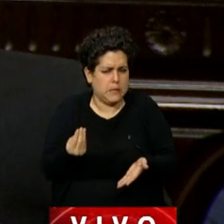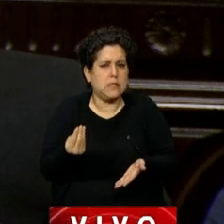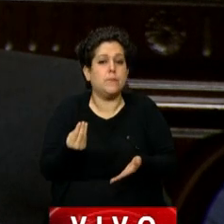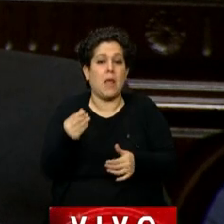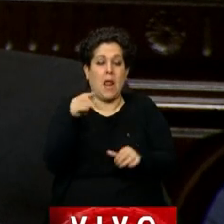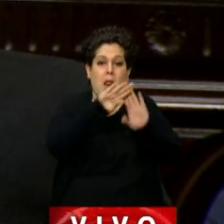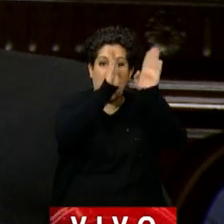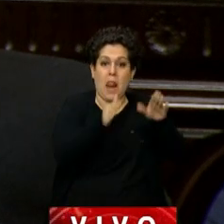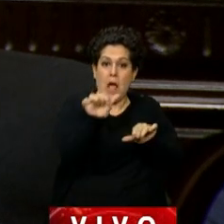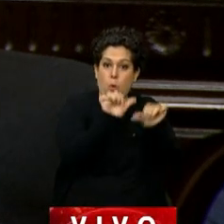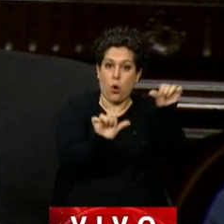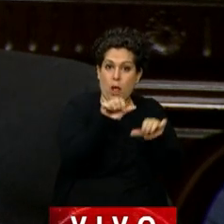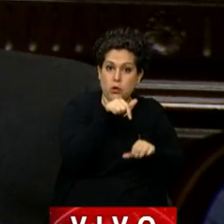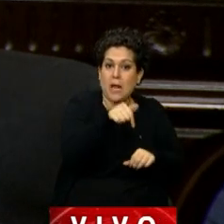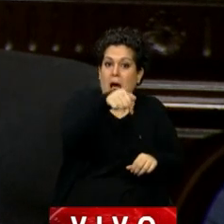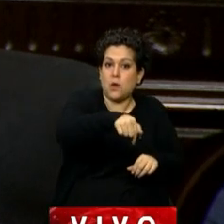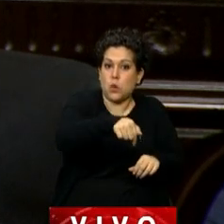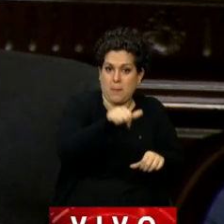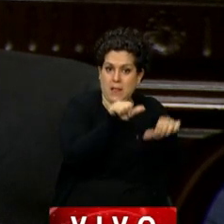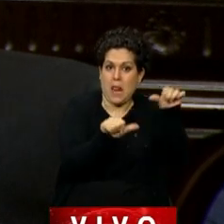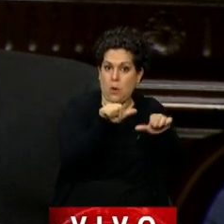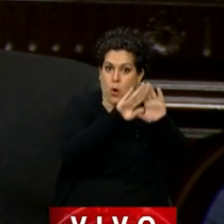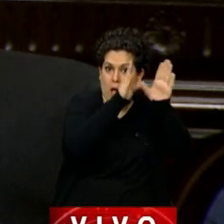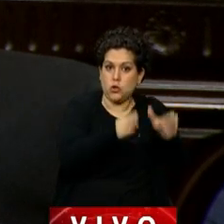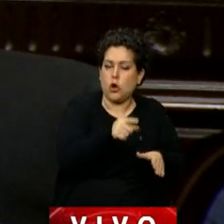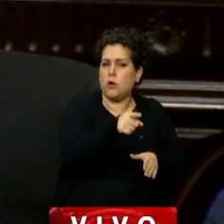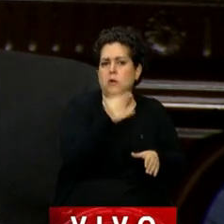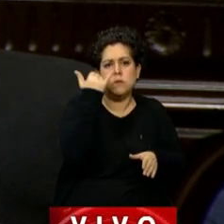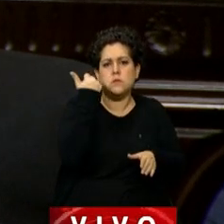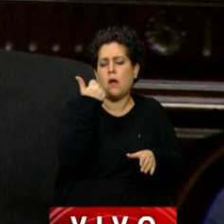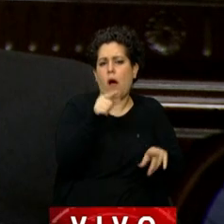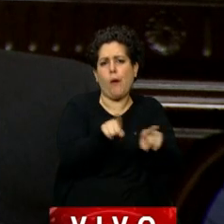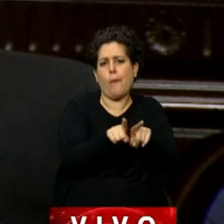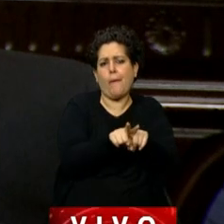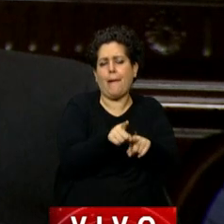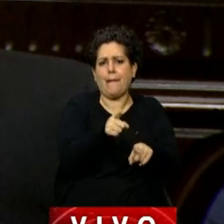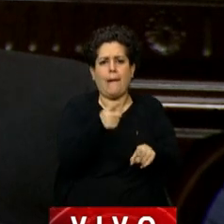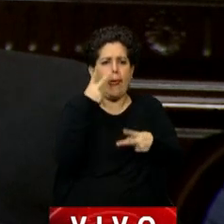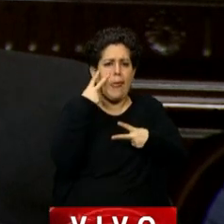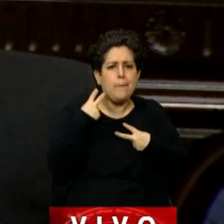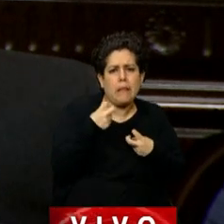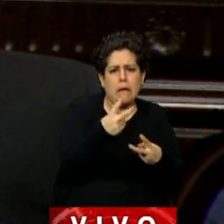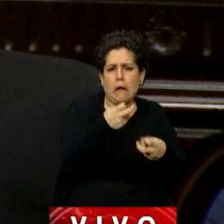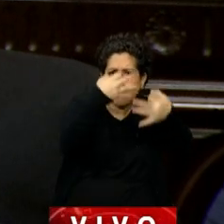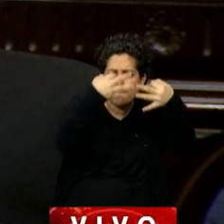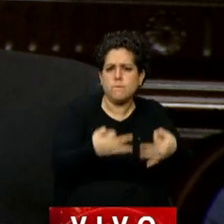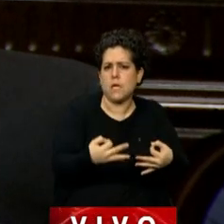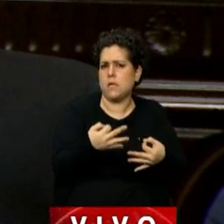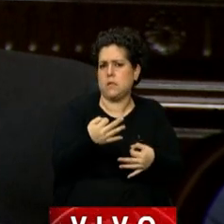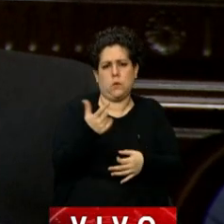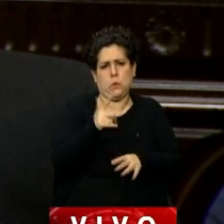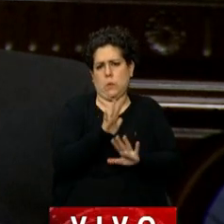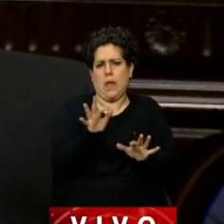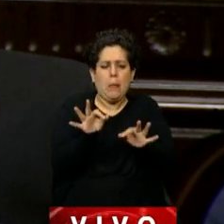Los laboratorios actualmente ya no invierten tanto en la investigación de